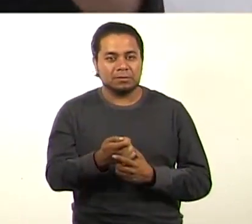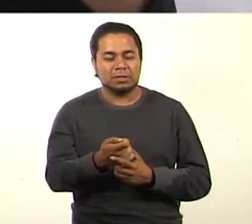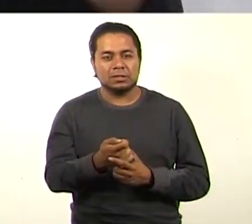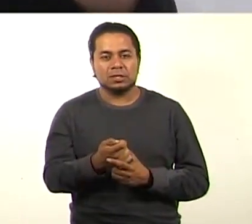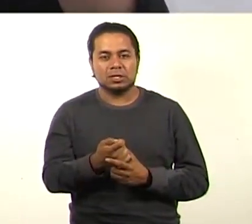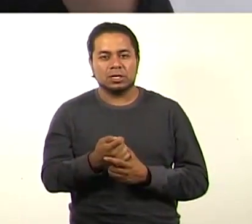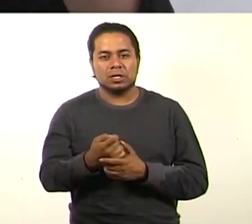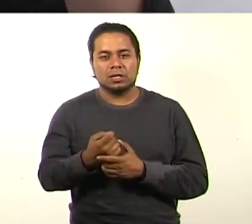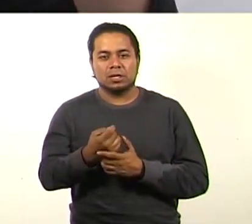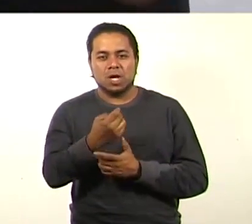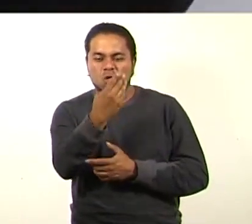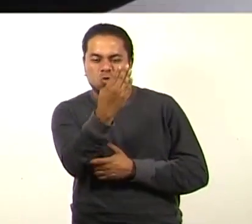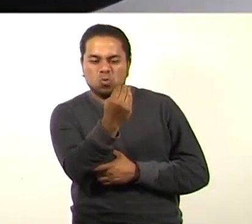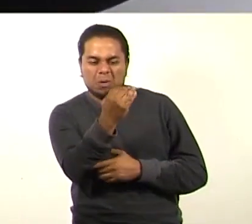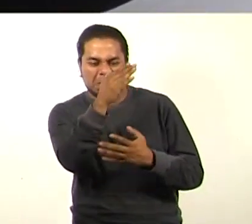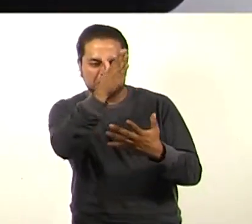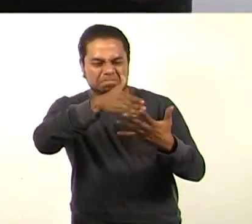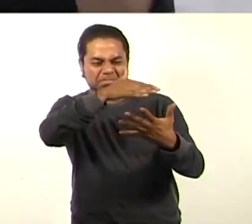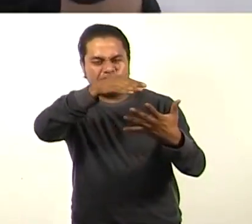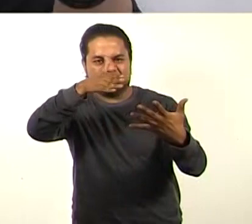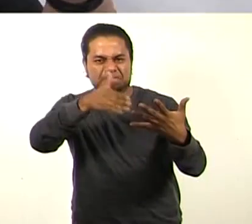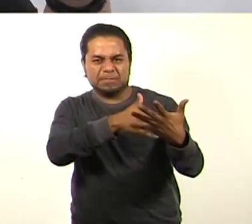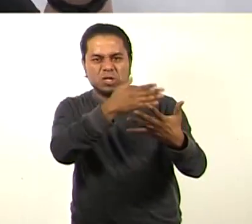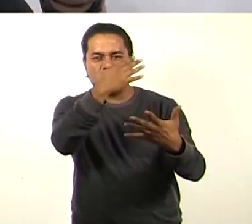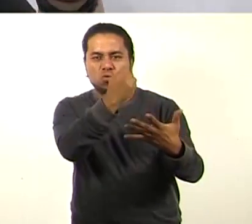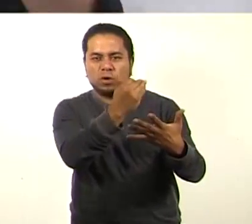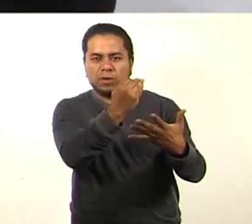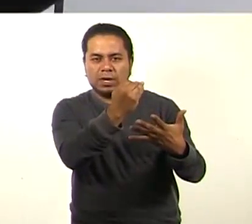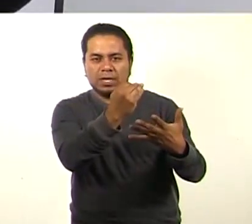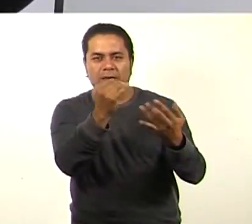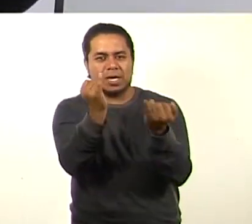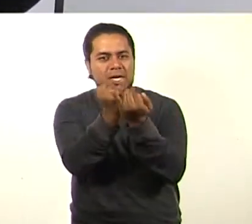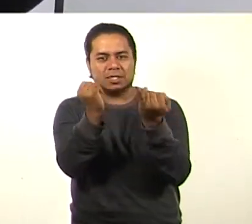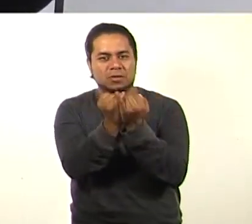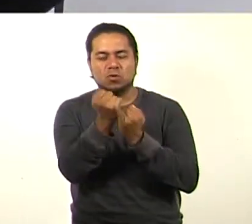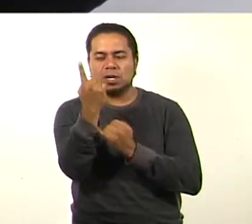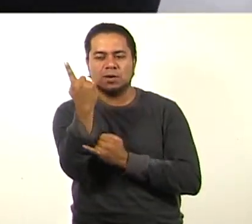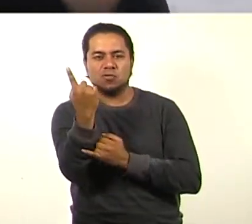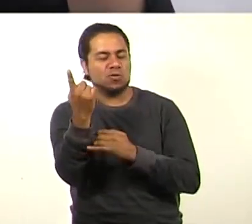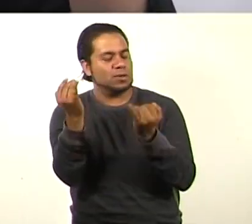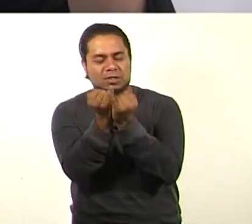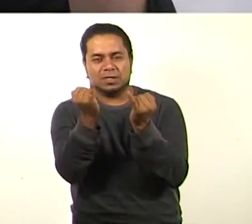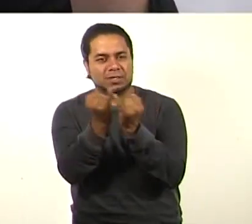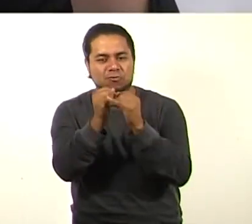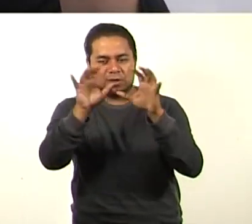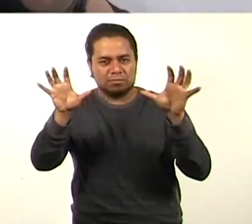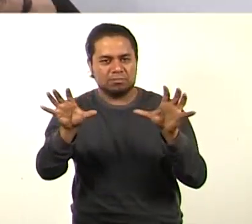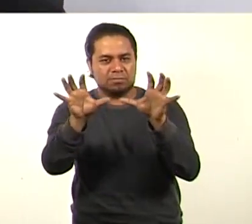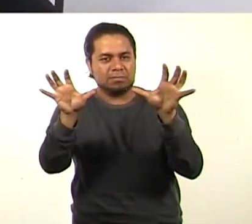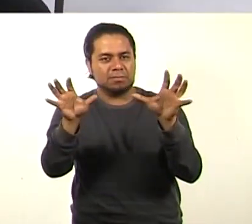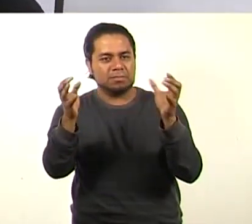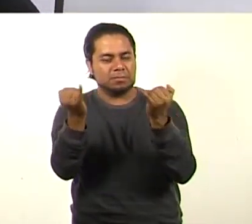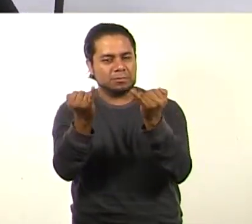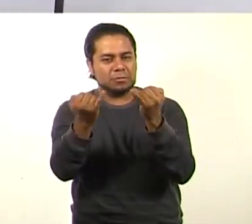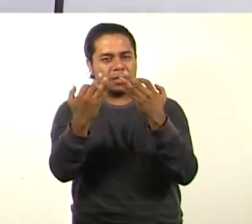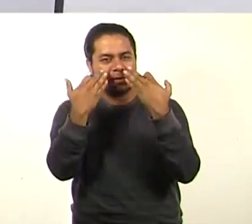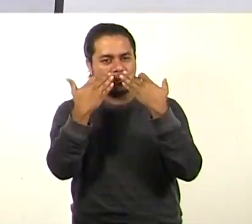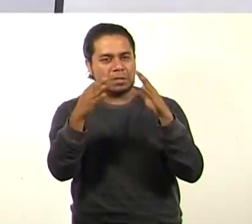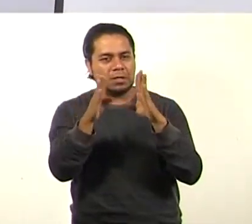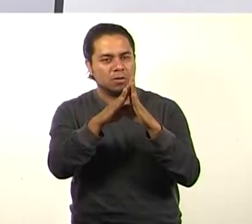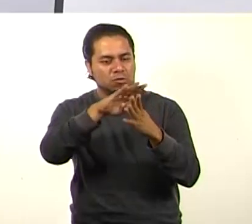9 novenos exactamente, son exactamente lo mismo que esta unidad. Y pueden ver ahí,